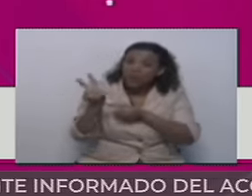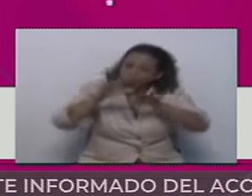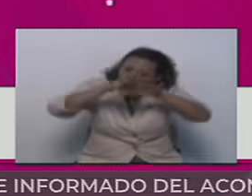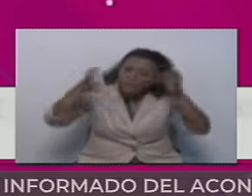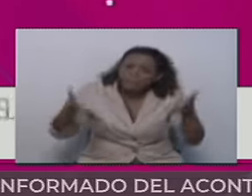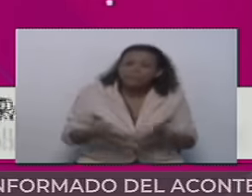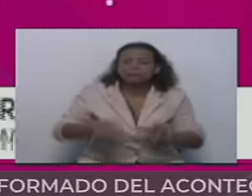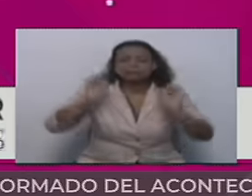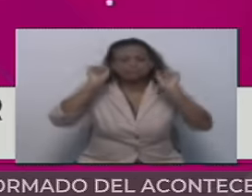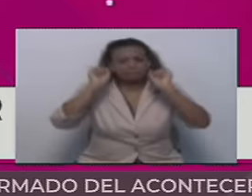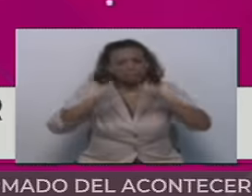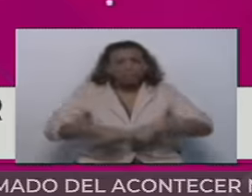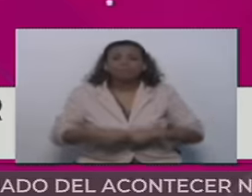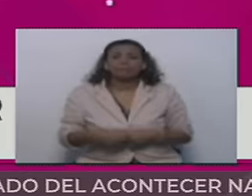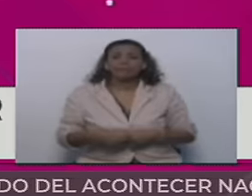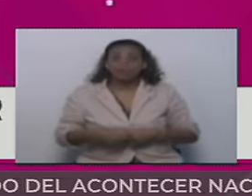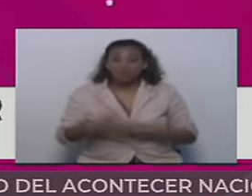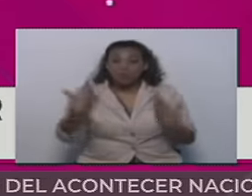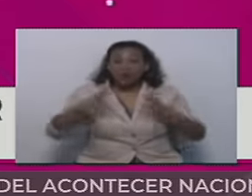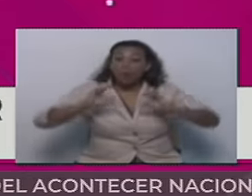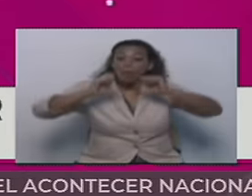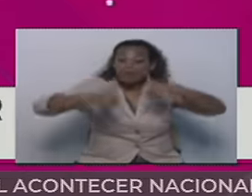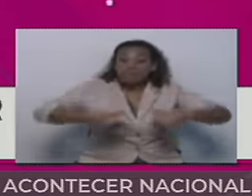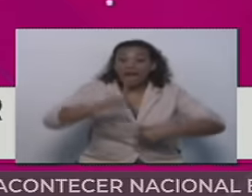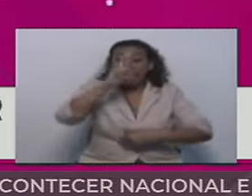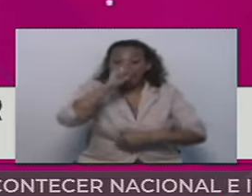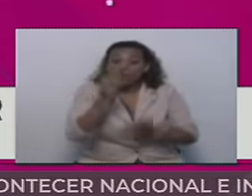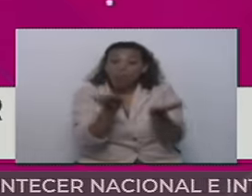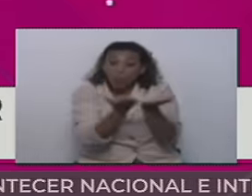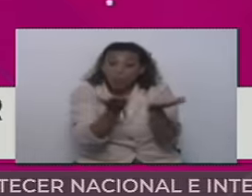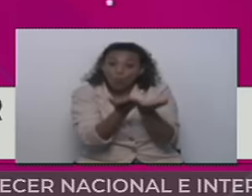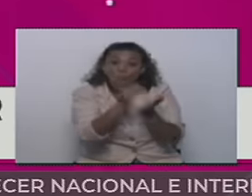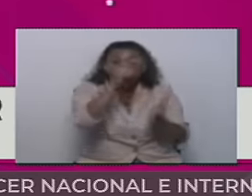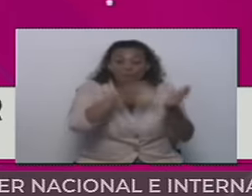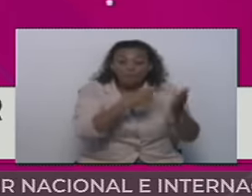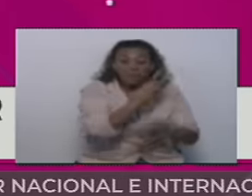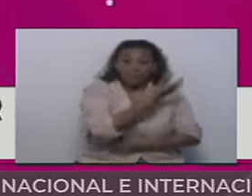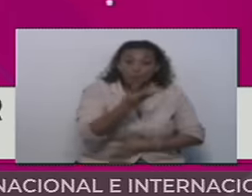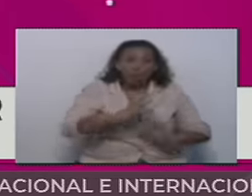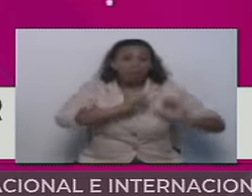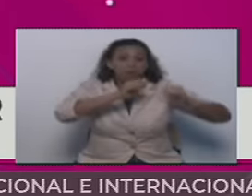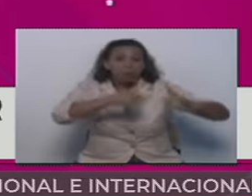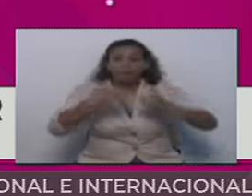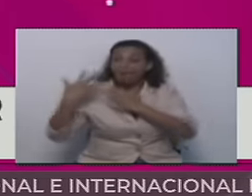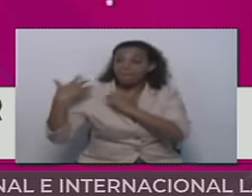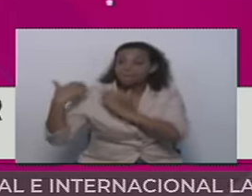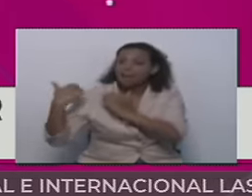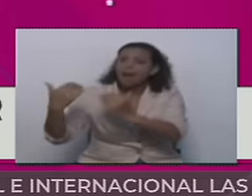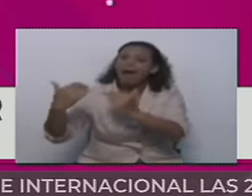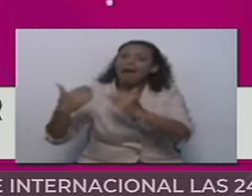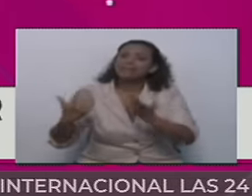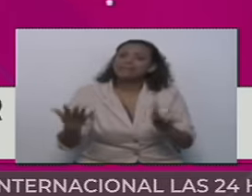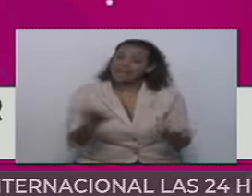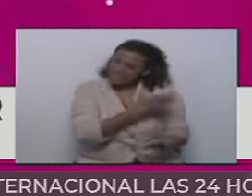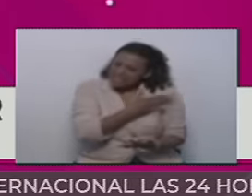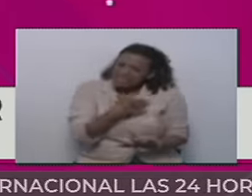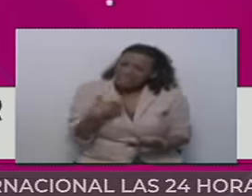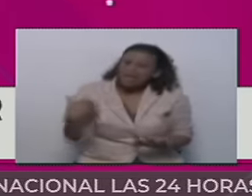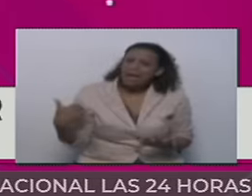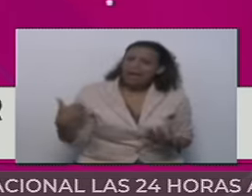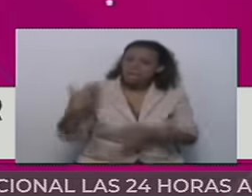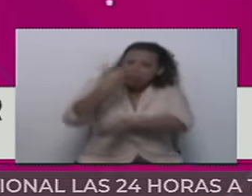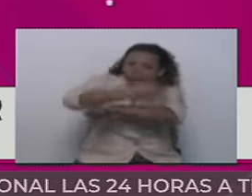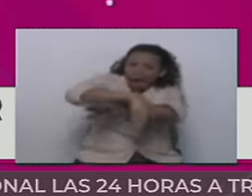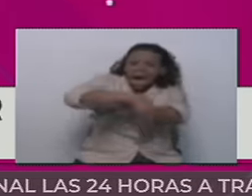humanidad. Así que arrancó el año escolar con esperanza. Si decíamos la esperanza está en las